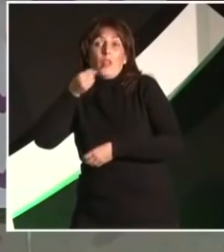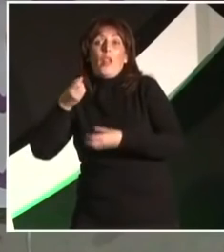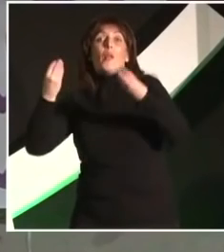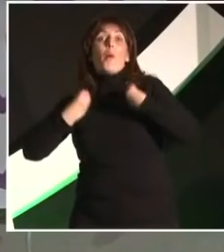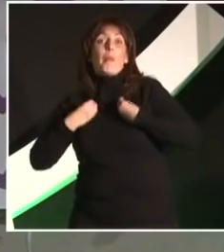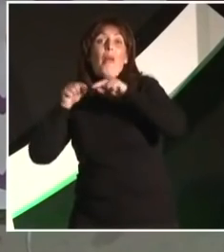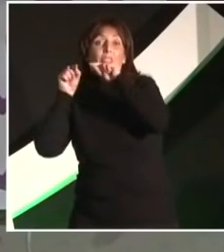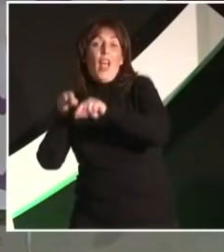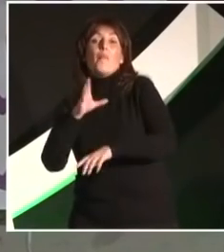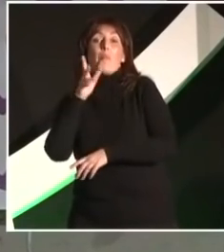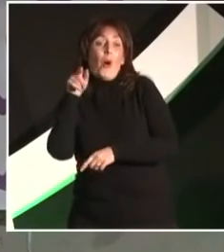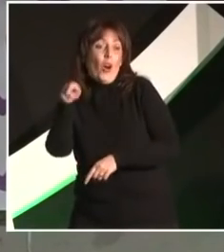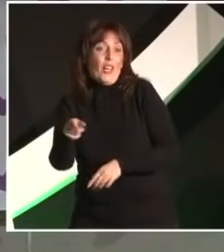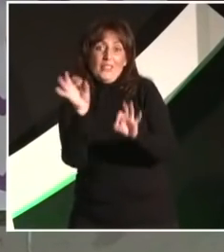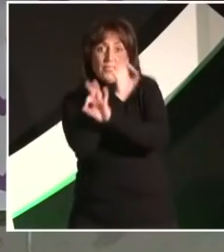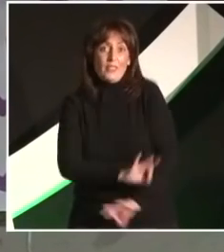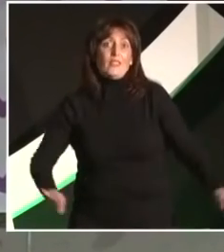por él.